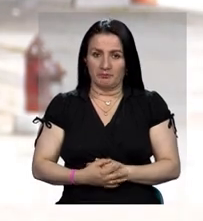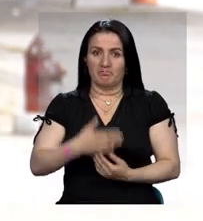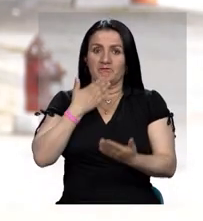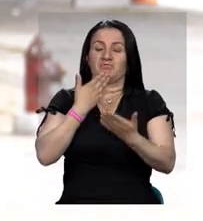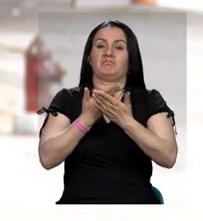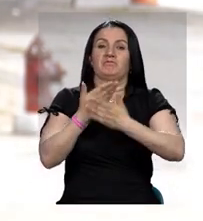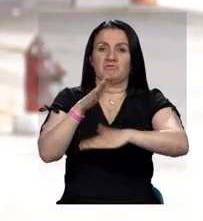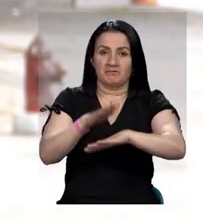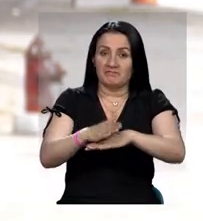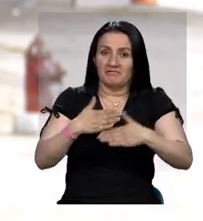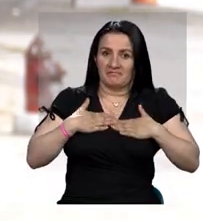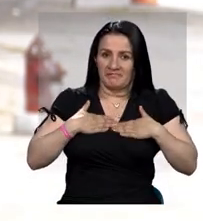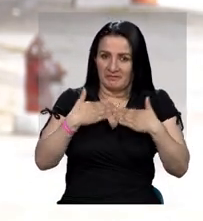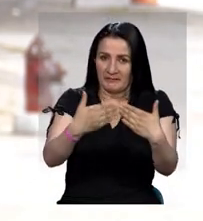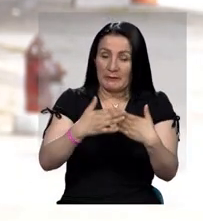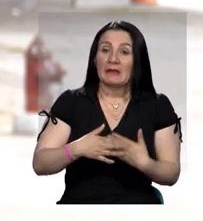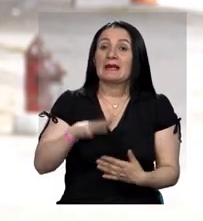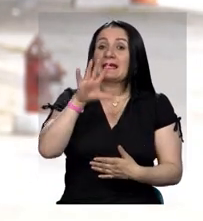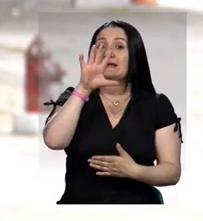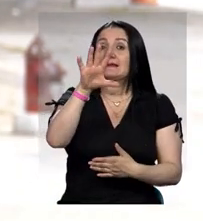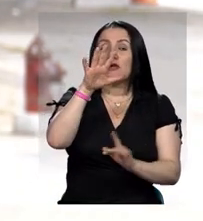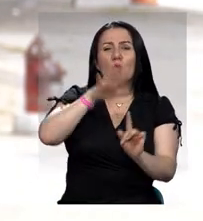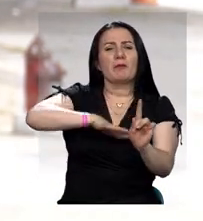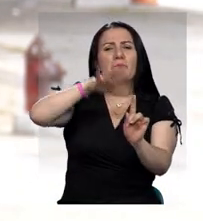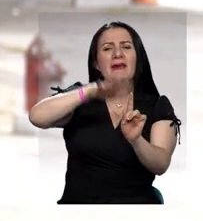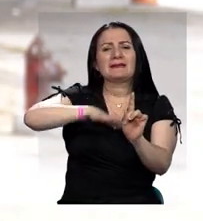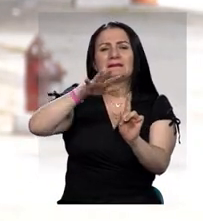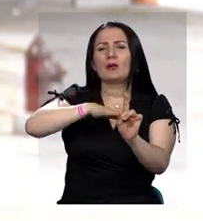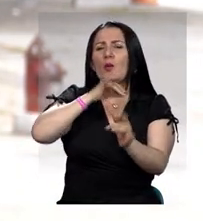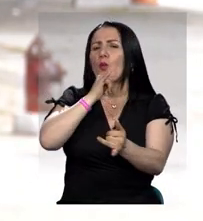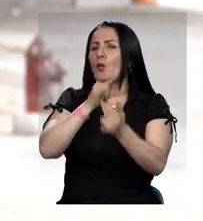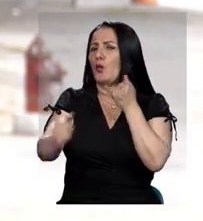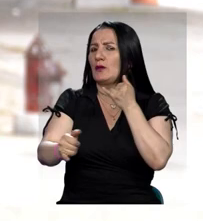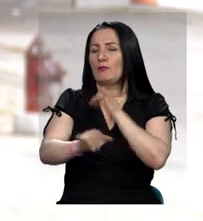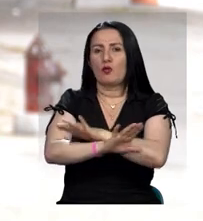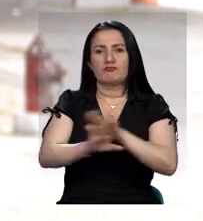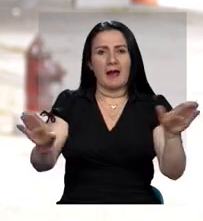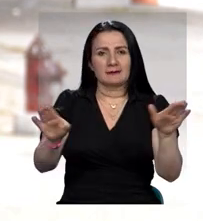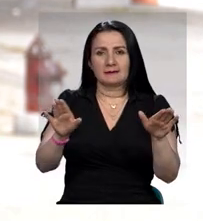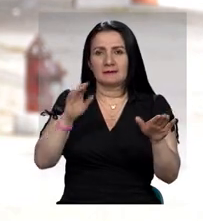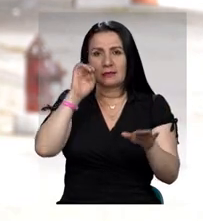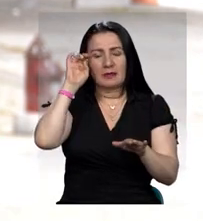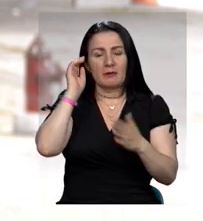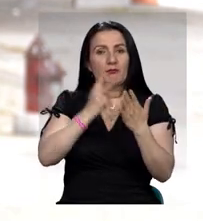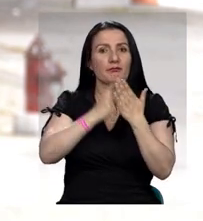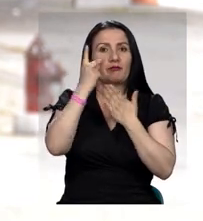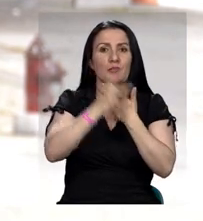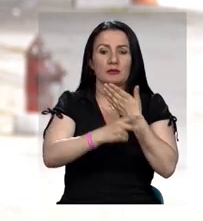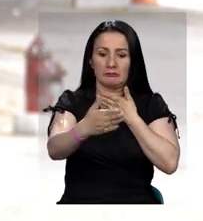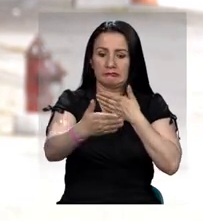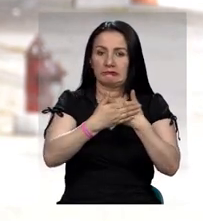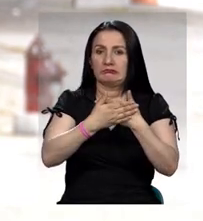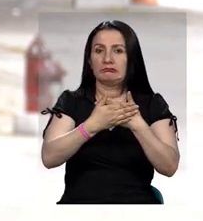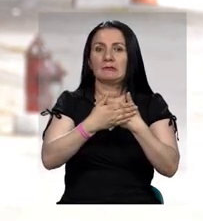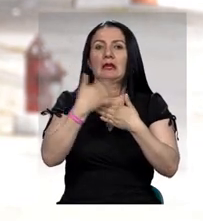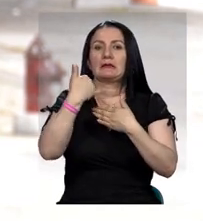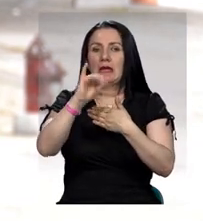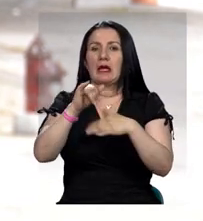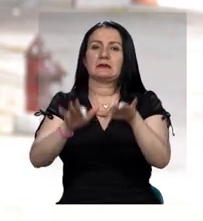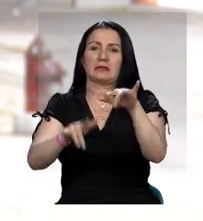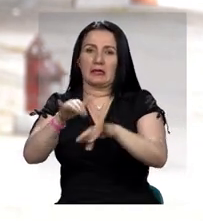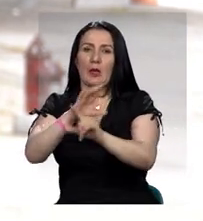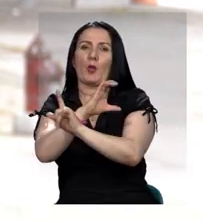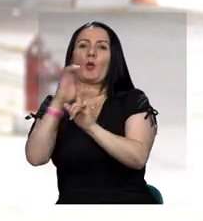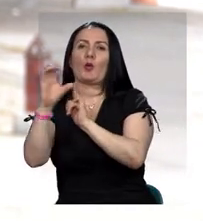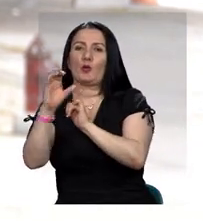Muy buenas tardes, qué gusto saludarlos. 5 meses, ese es el último plazo que le queda a este proyecto. Por su parte, la Secretaría de